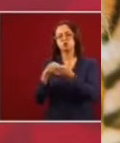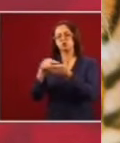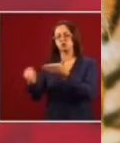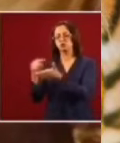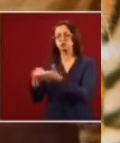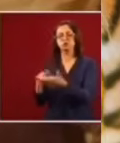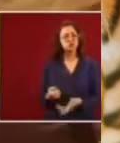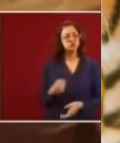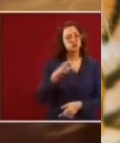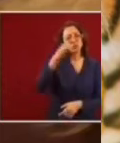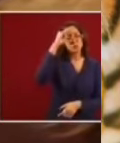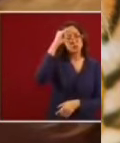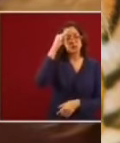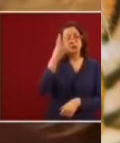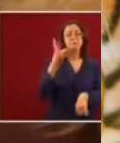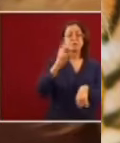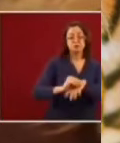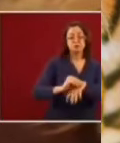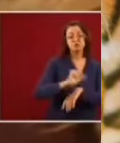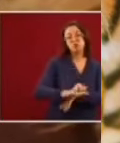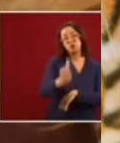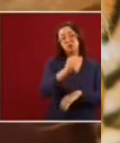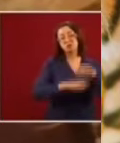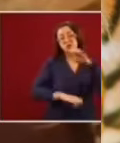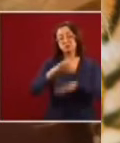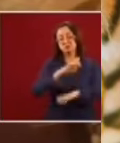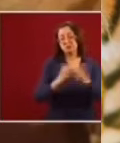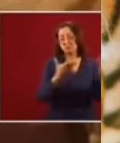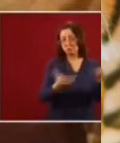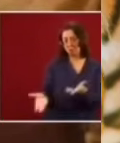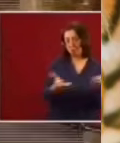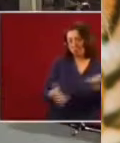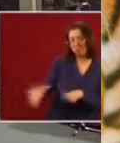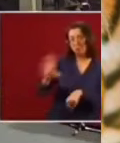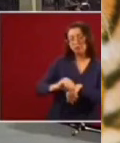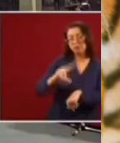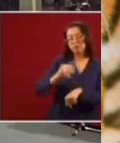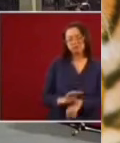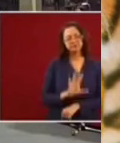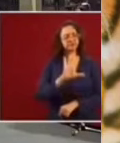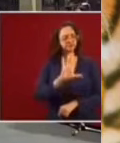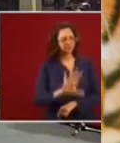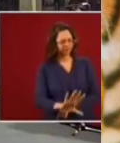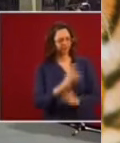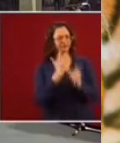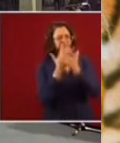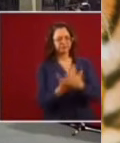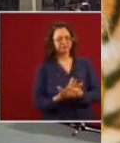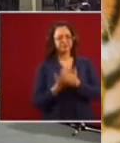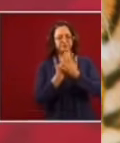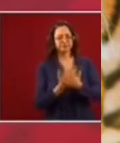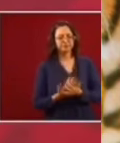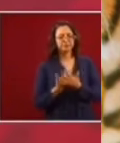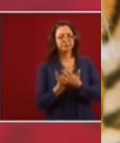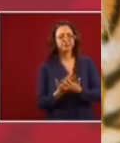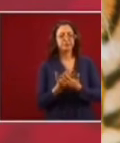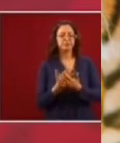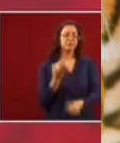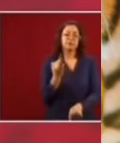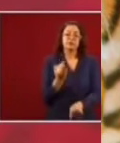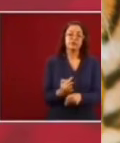más concesiones para la explotación de este material, en particular en este sexenio? Vamos a esperar. Por